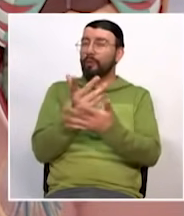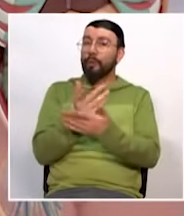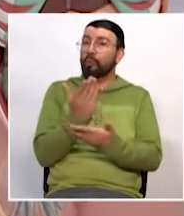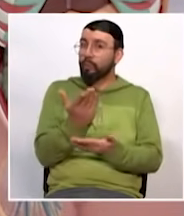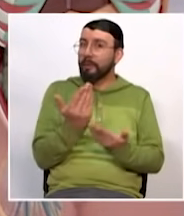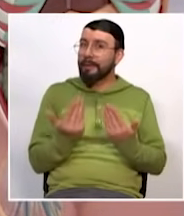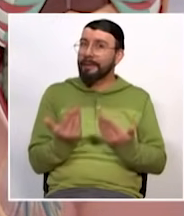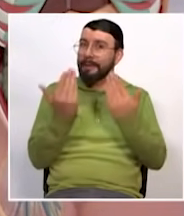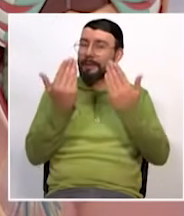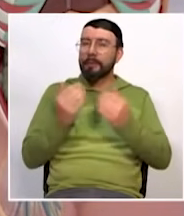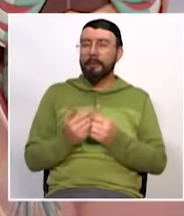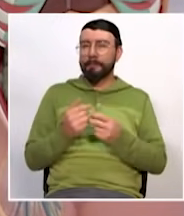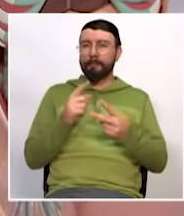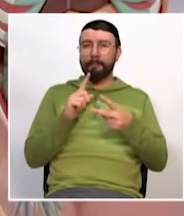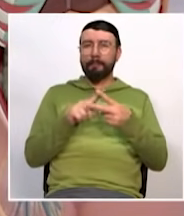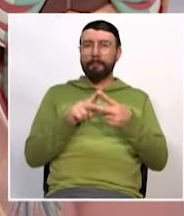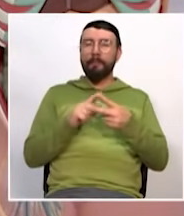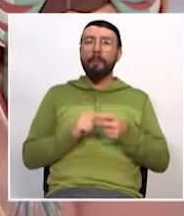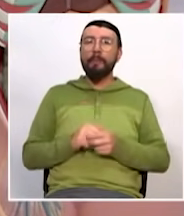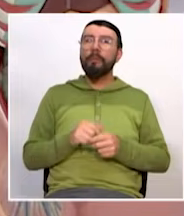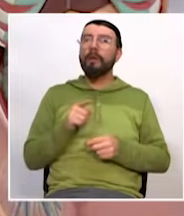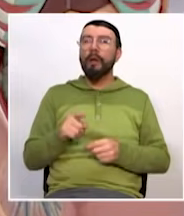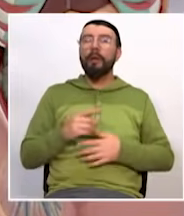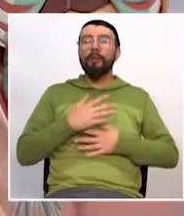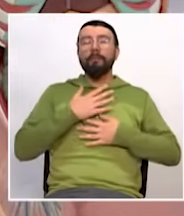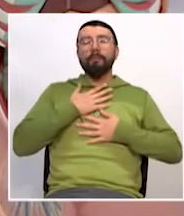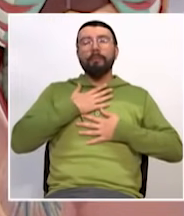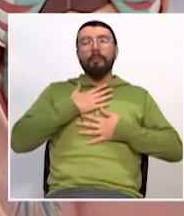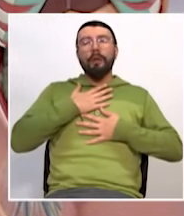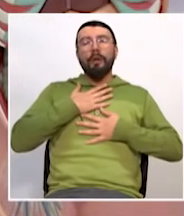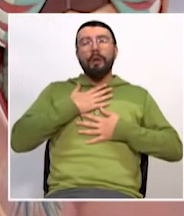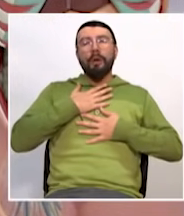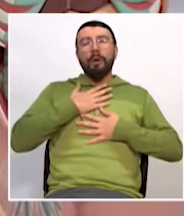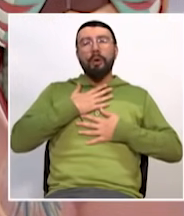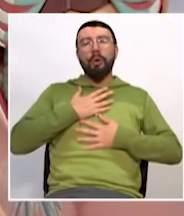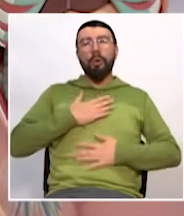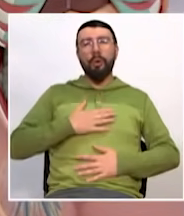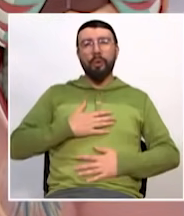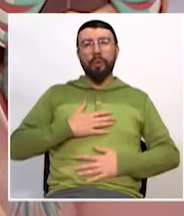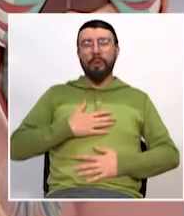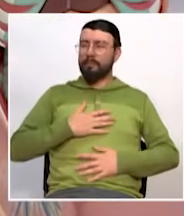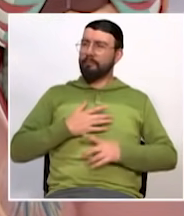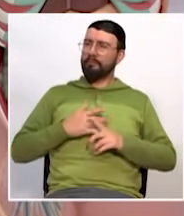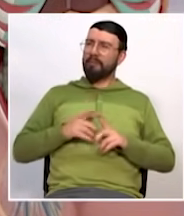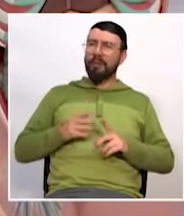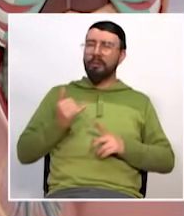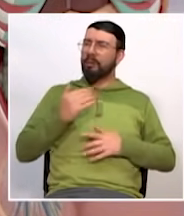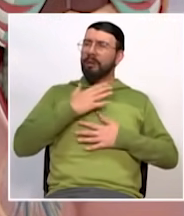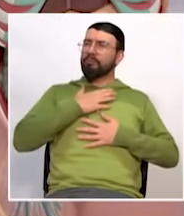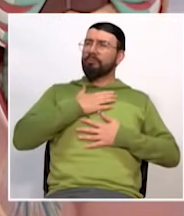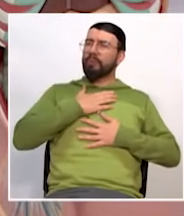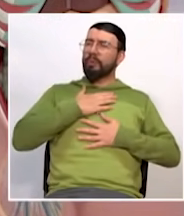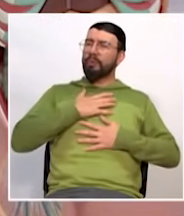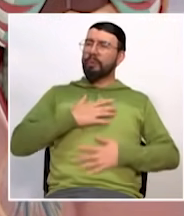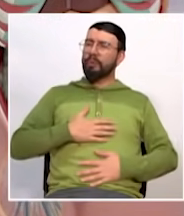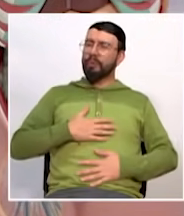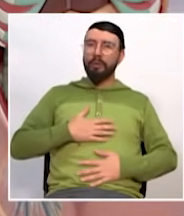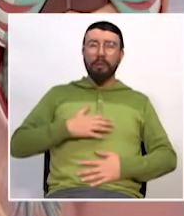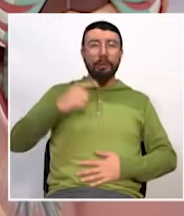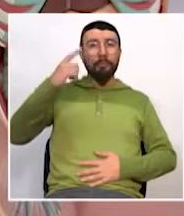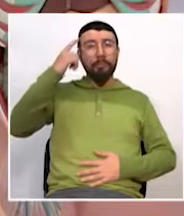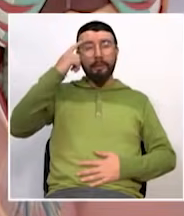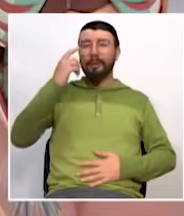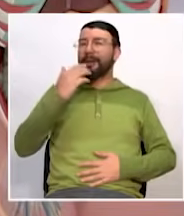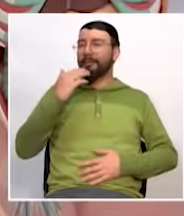utilidad el primero la relajación pero como el término relajación es una abstracción para la mente si a mí al